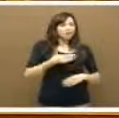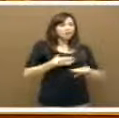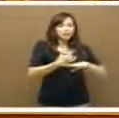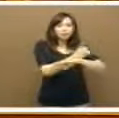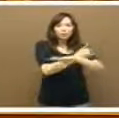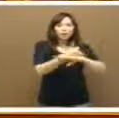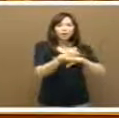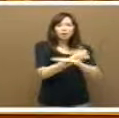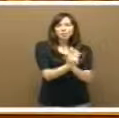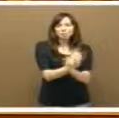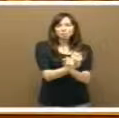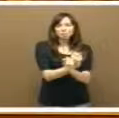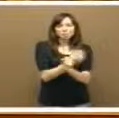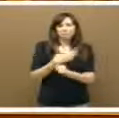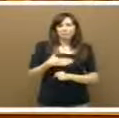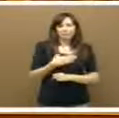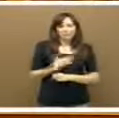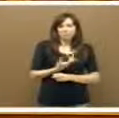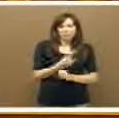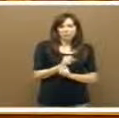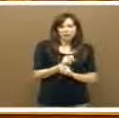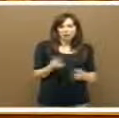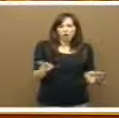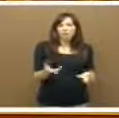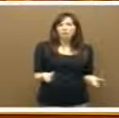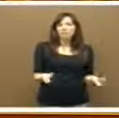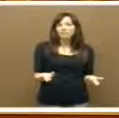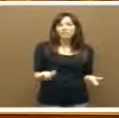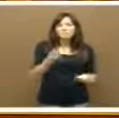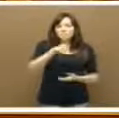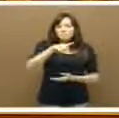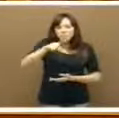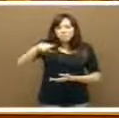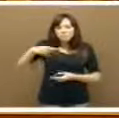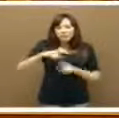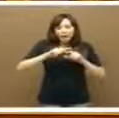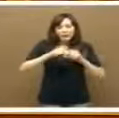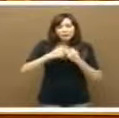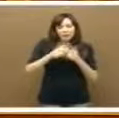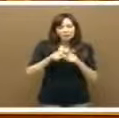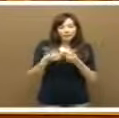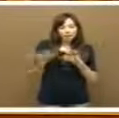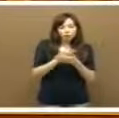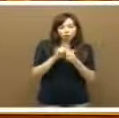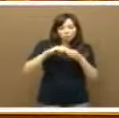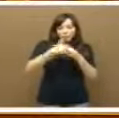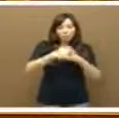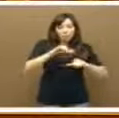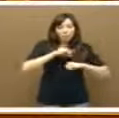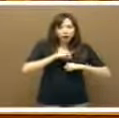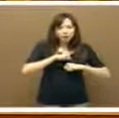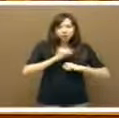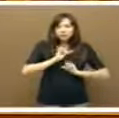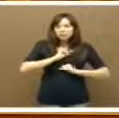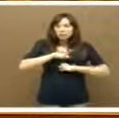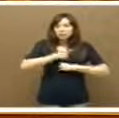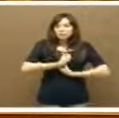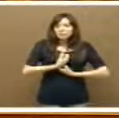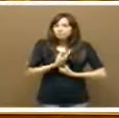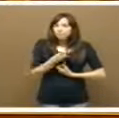aumenta de manera preocupante? Y la evolución mes a mes de las familias que están todos sus miembros en paro aumenta mes a mes.